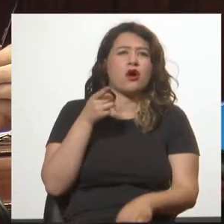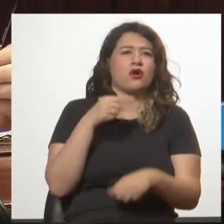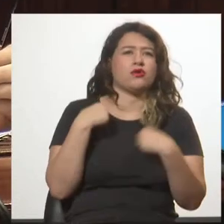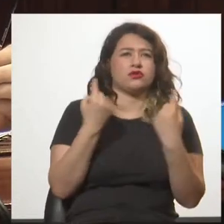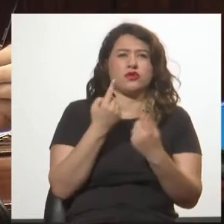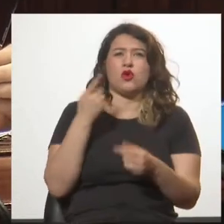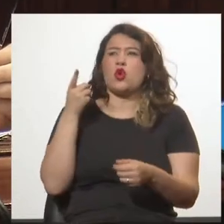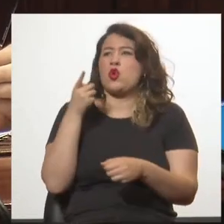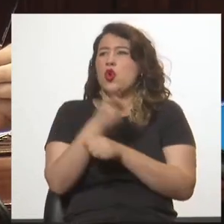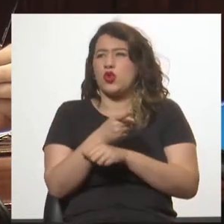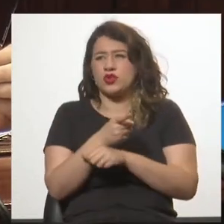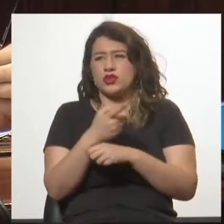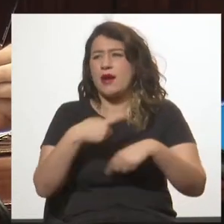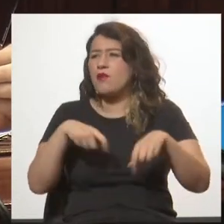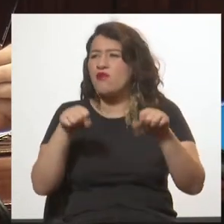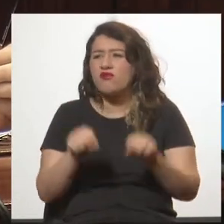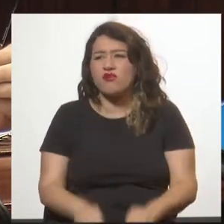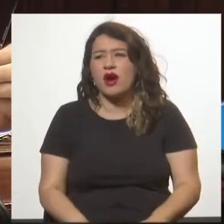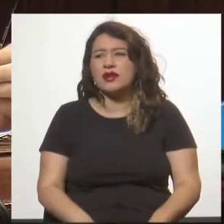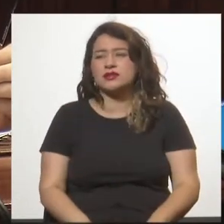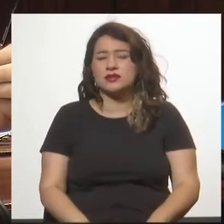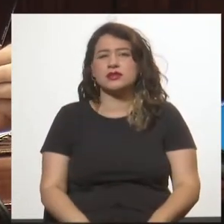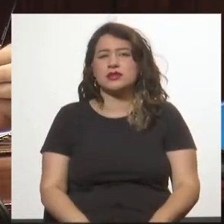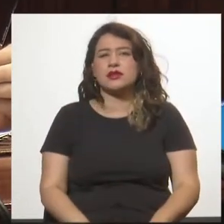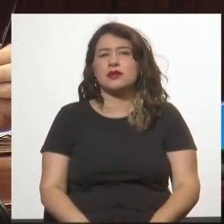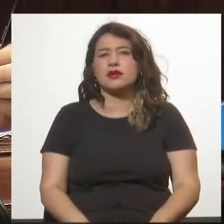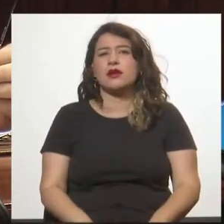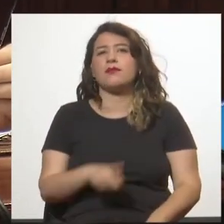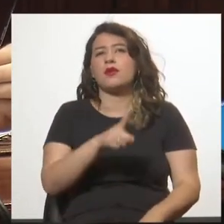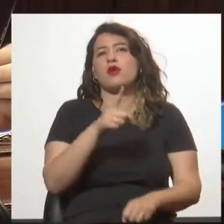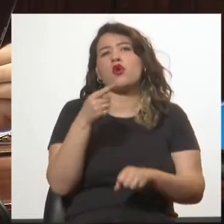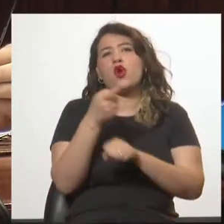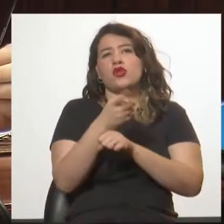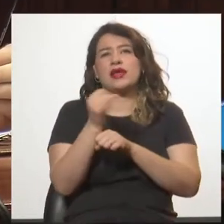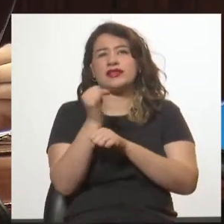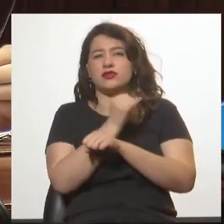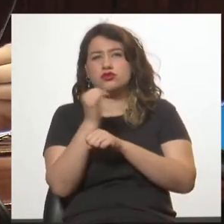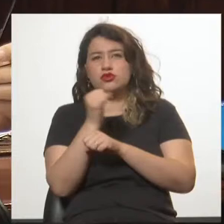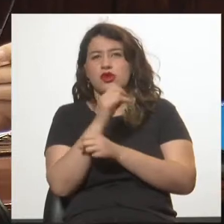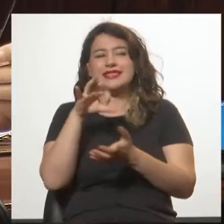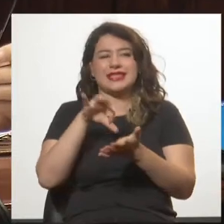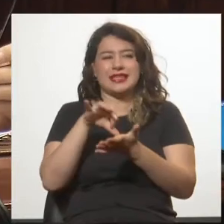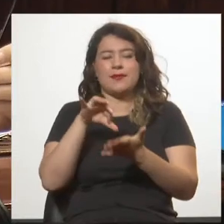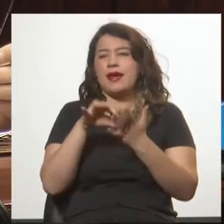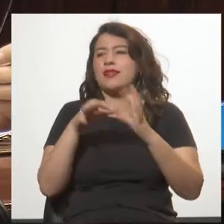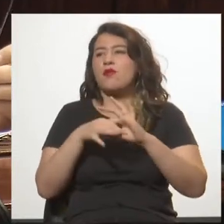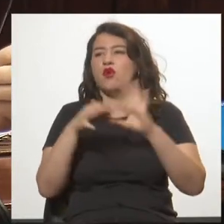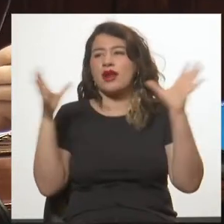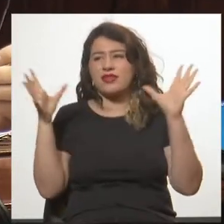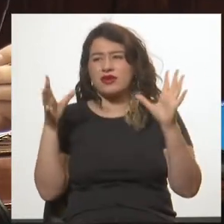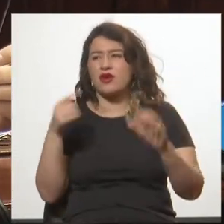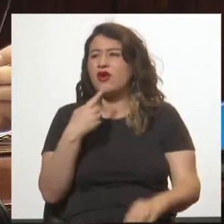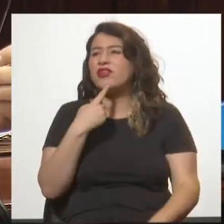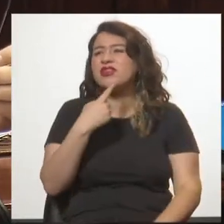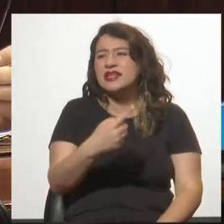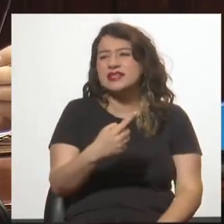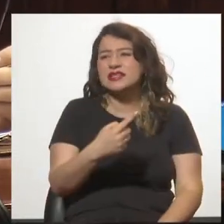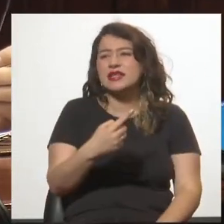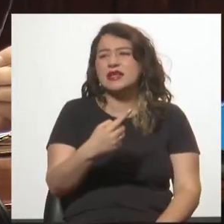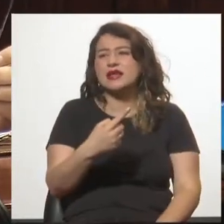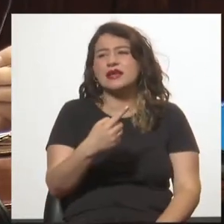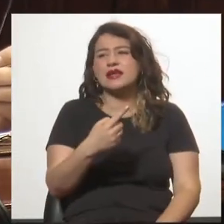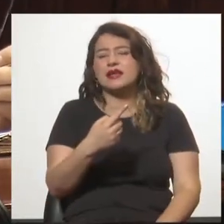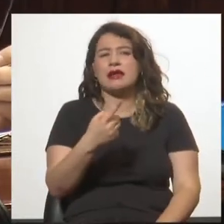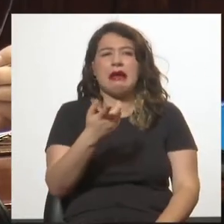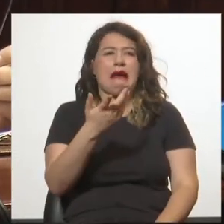profundamente por su afectación a las instituciones y al sistema democrático se lo ha calificado de